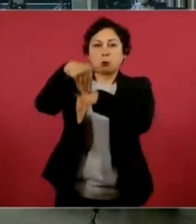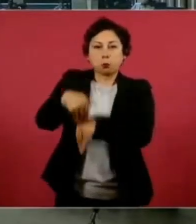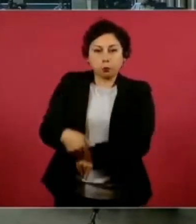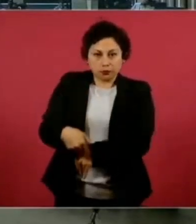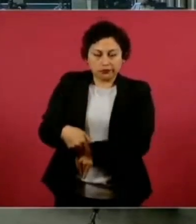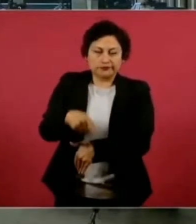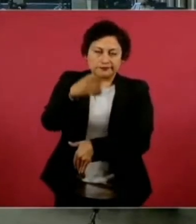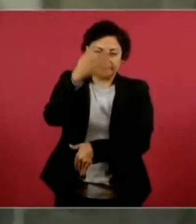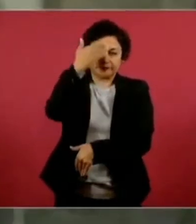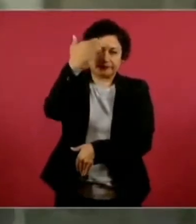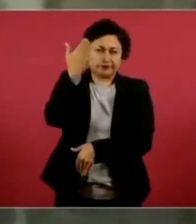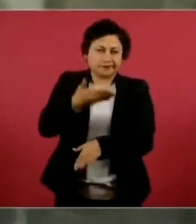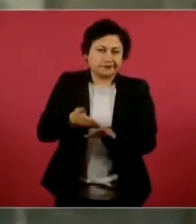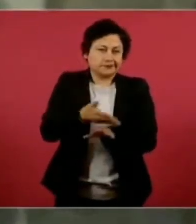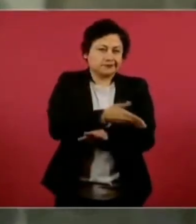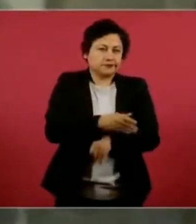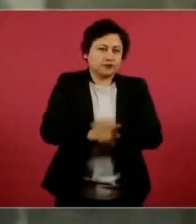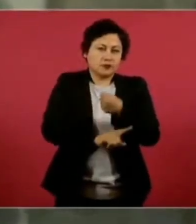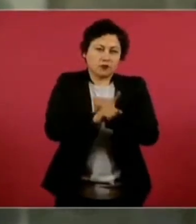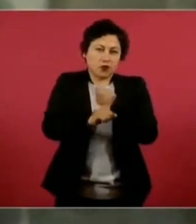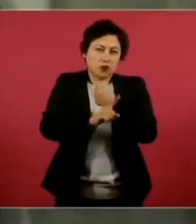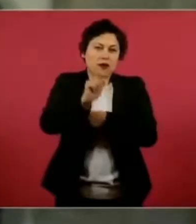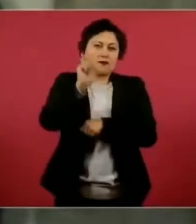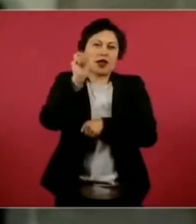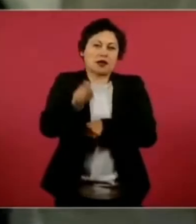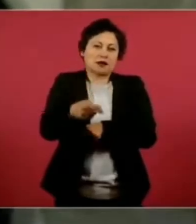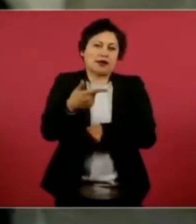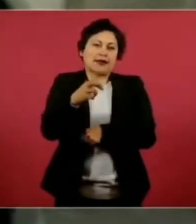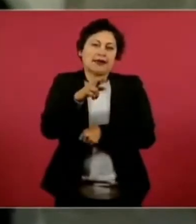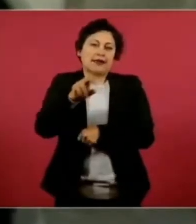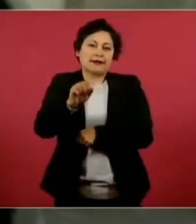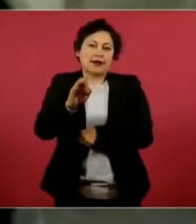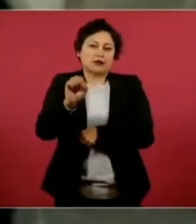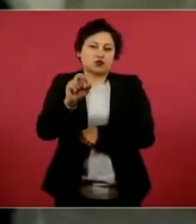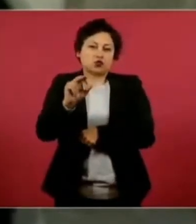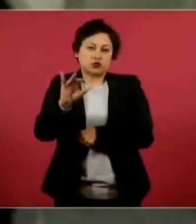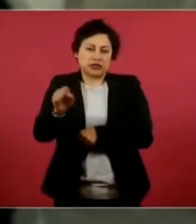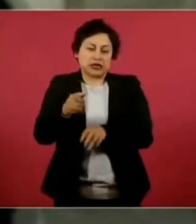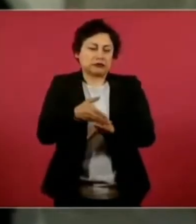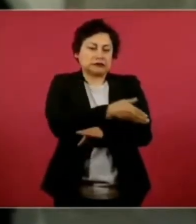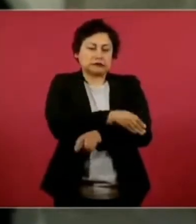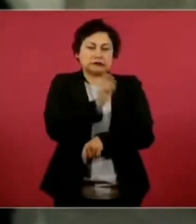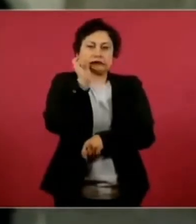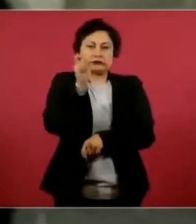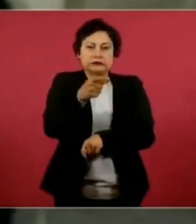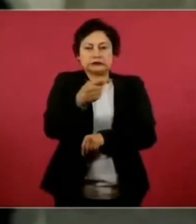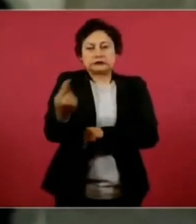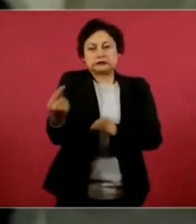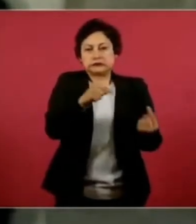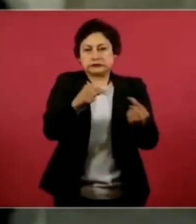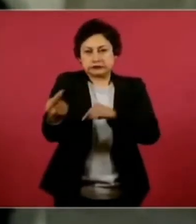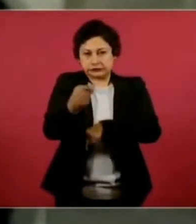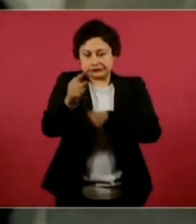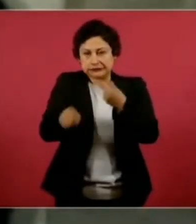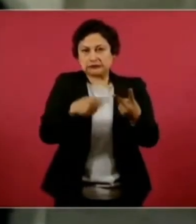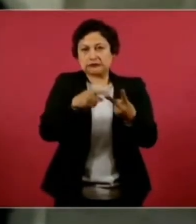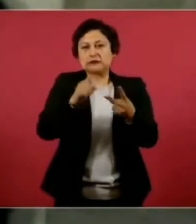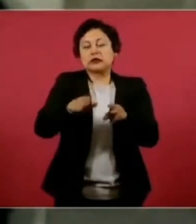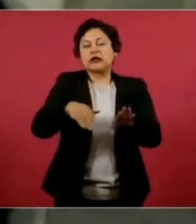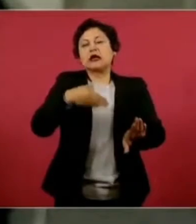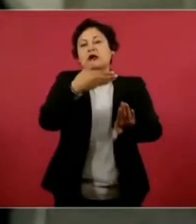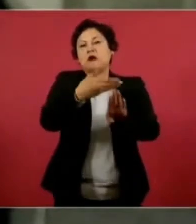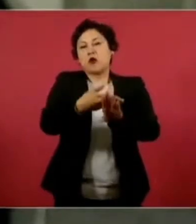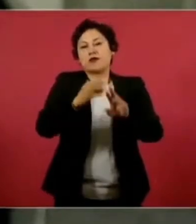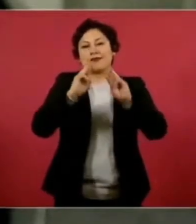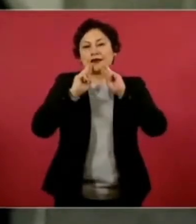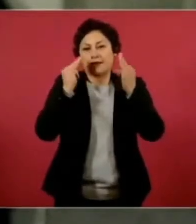a inocentes. Eso ocurrió en la Guerra Sucia, en el periodo de la Guerra Sucia, también en el periodo de la guerra contra el narcotráfico,